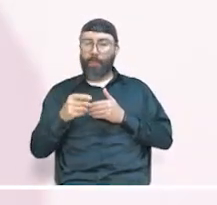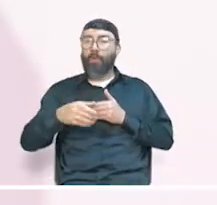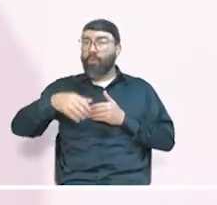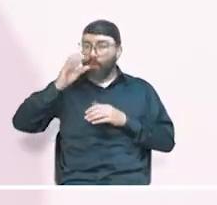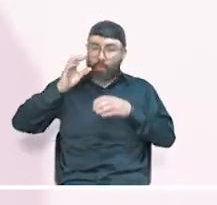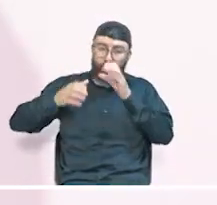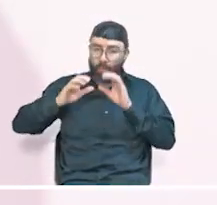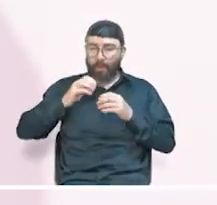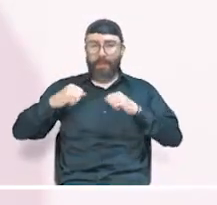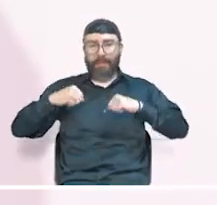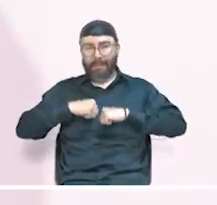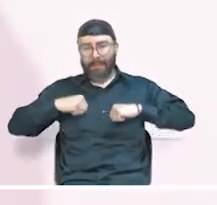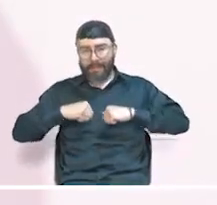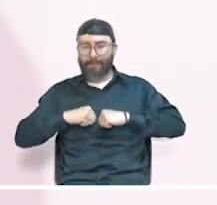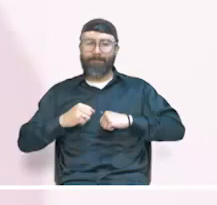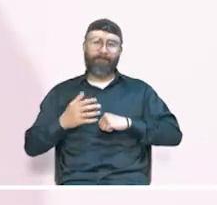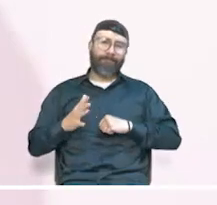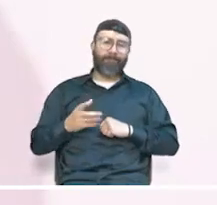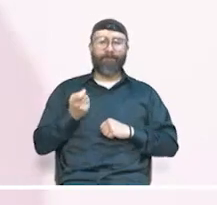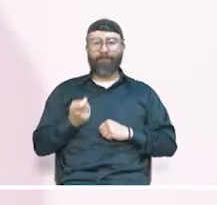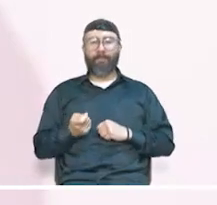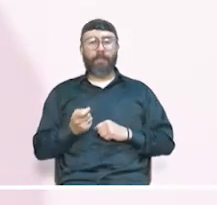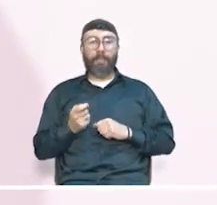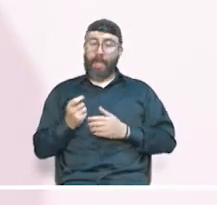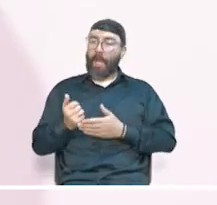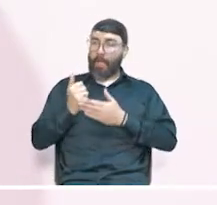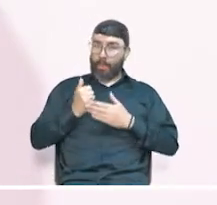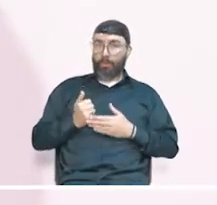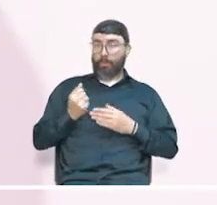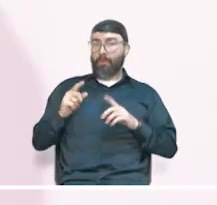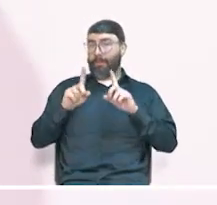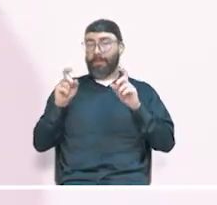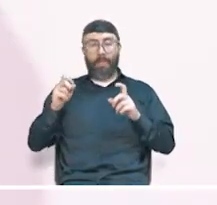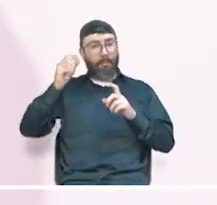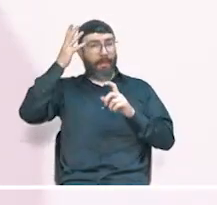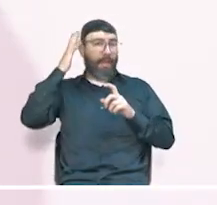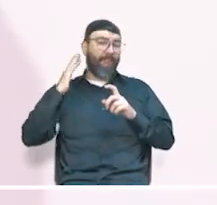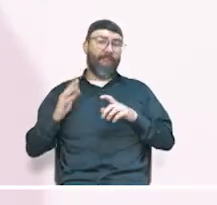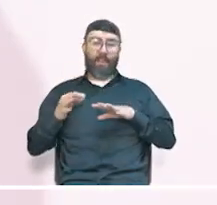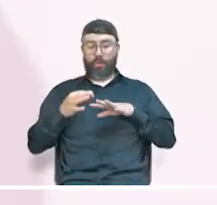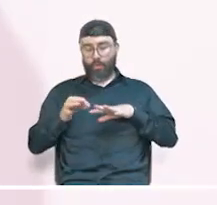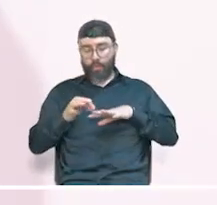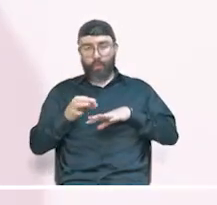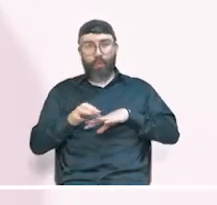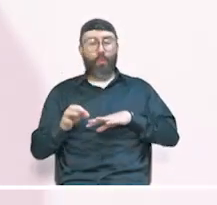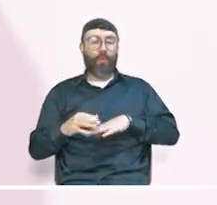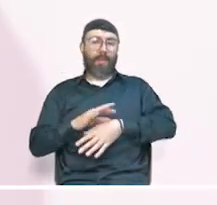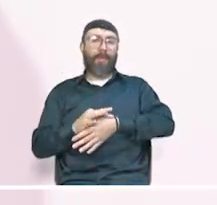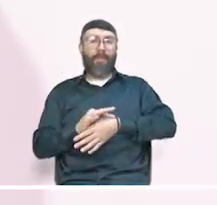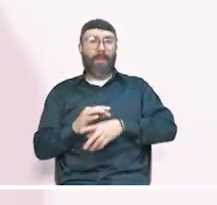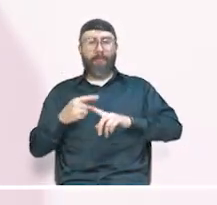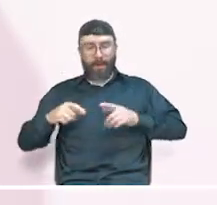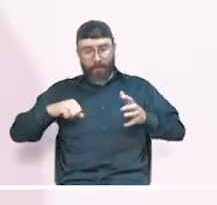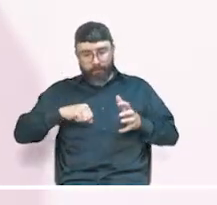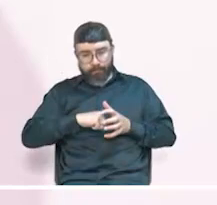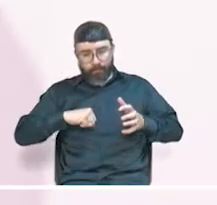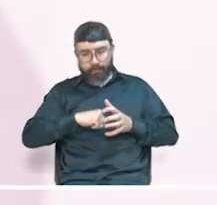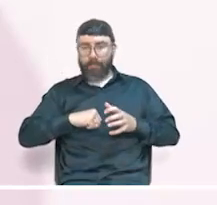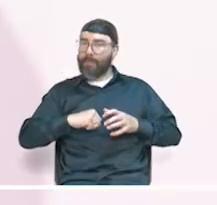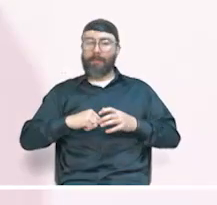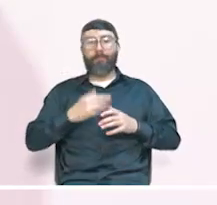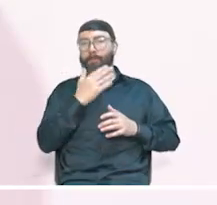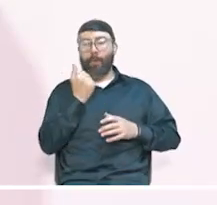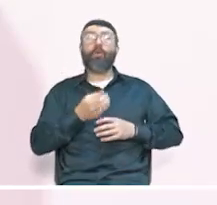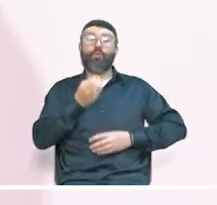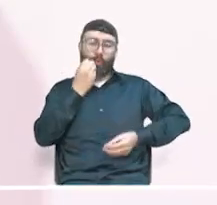nivel articular. Quizás pueda funcionar un poquito más en el tema del cabello, de uñas, de piel, pero a nivel articular realmente el efecto más grande de